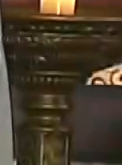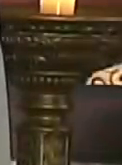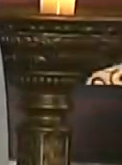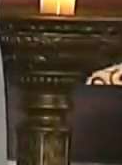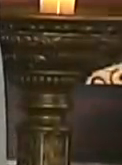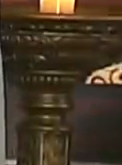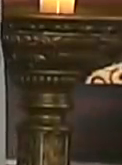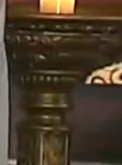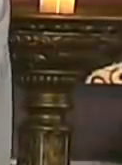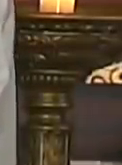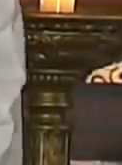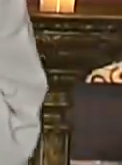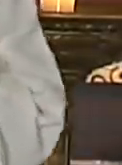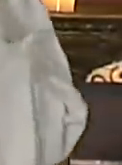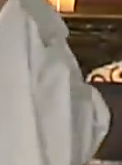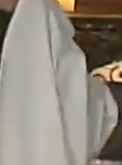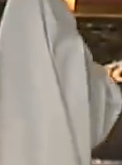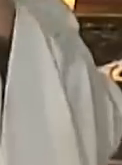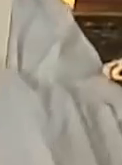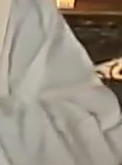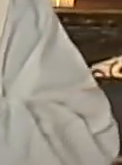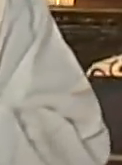retirarme el tapaboca.